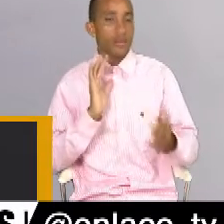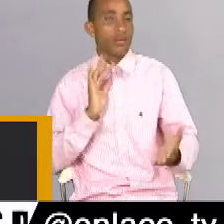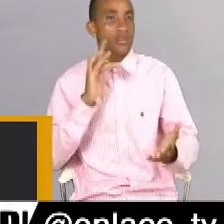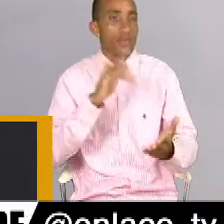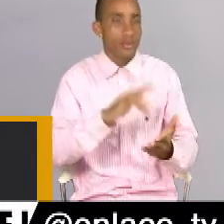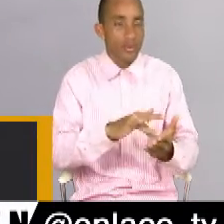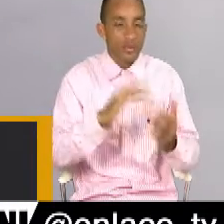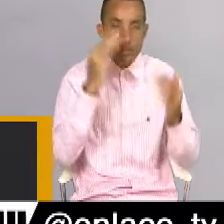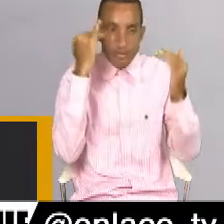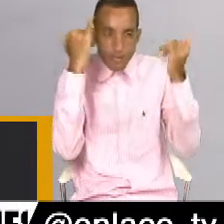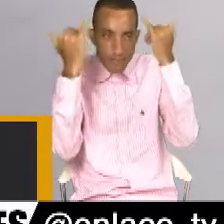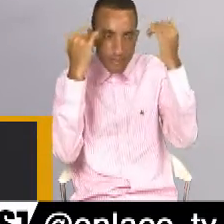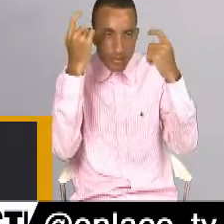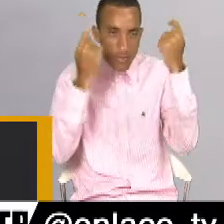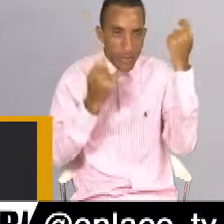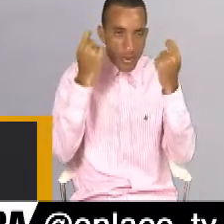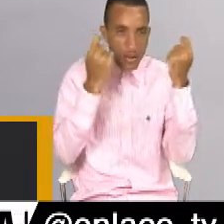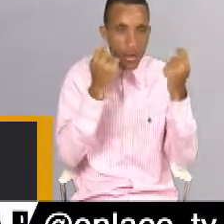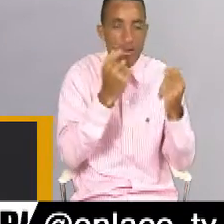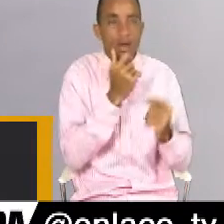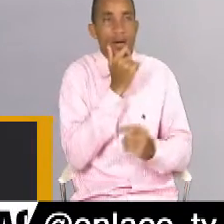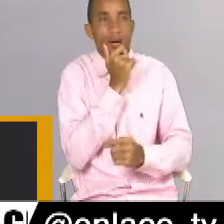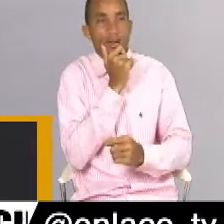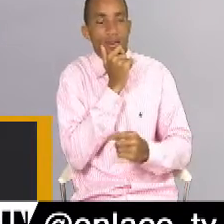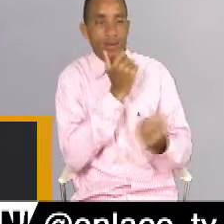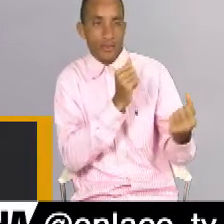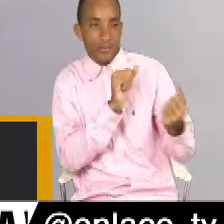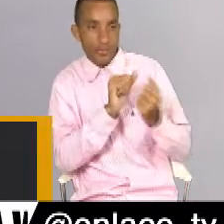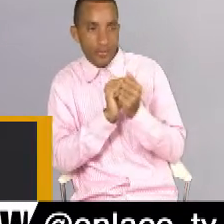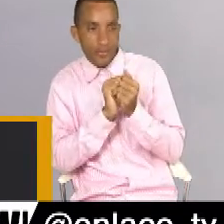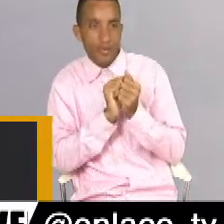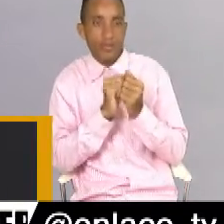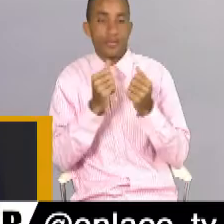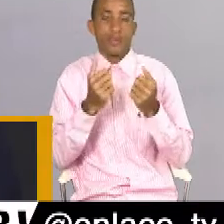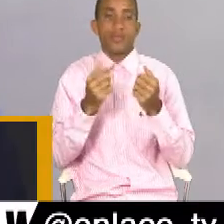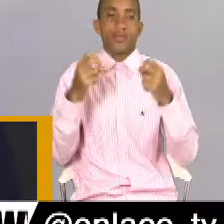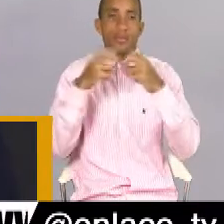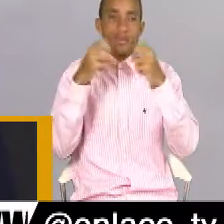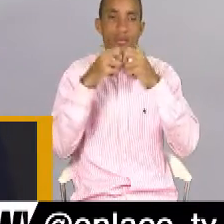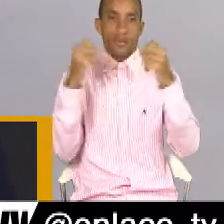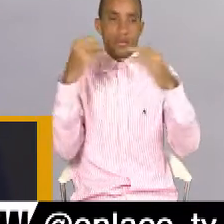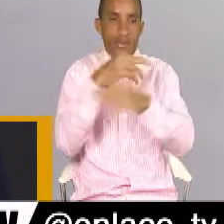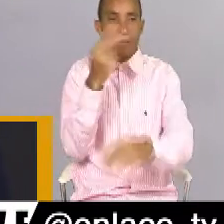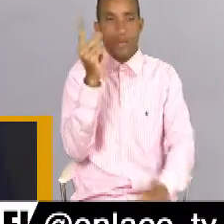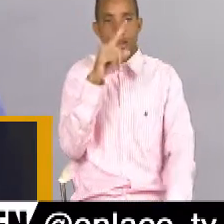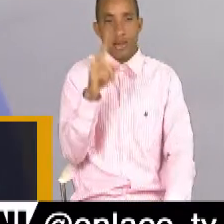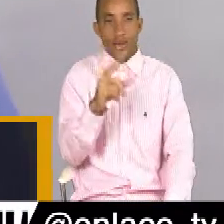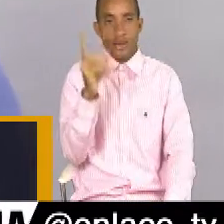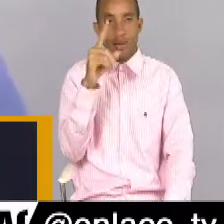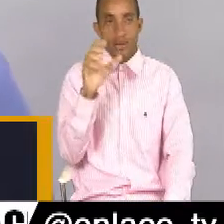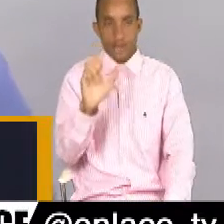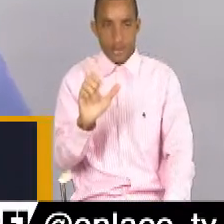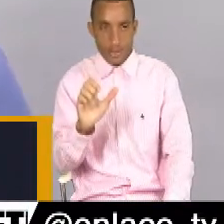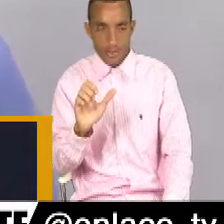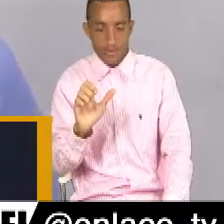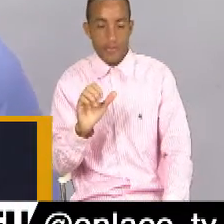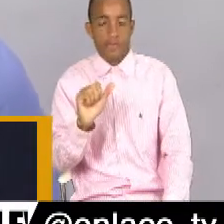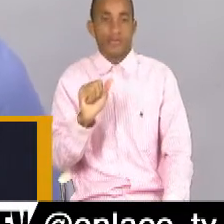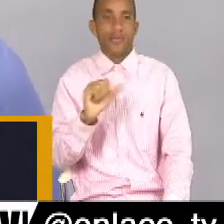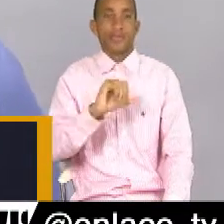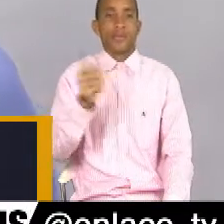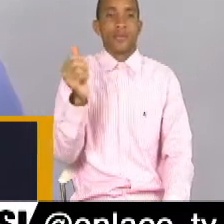intervención comunitaria que nos acompañará la Electrificadora de Santander, Gases de Barranca Bermeja, el